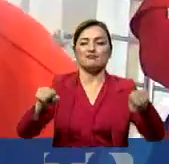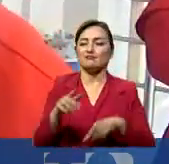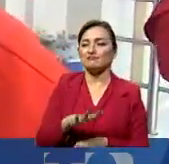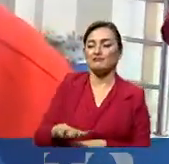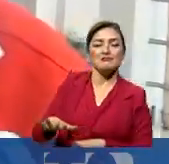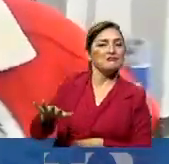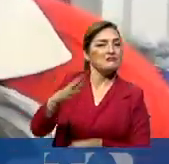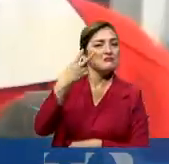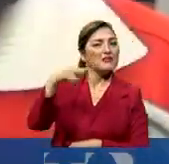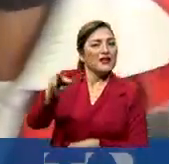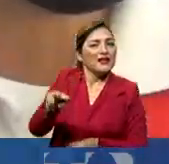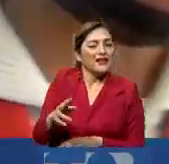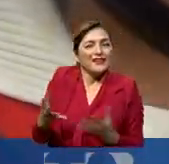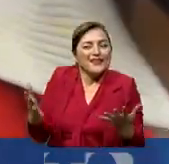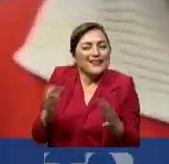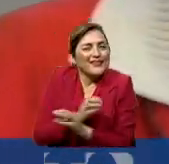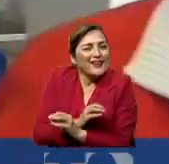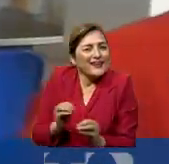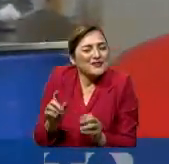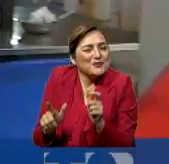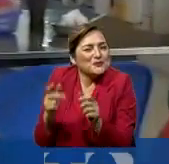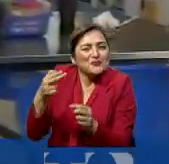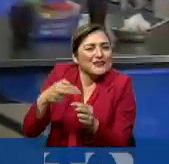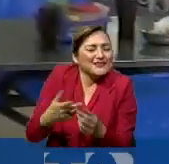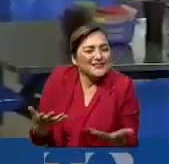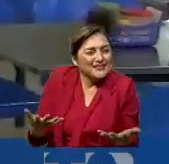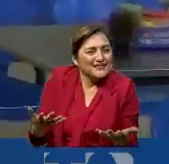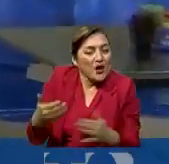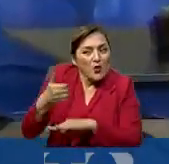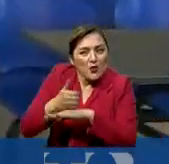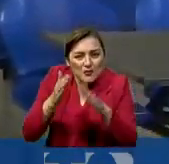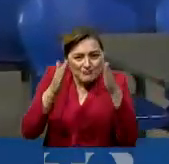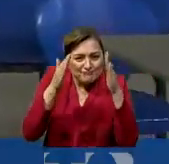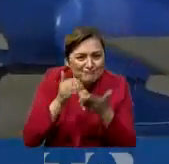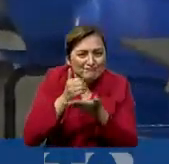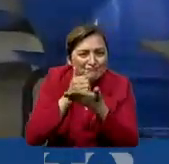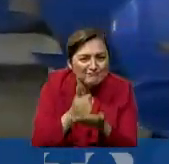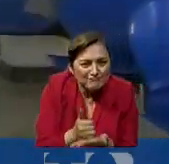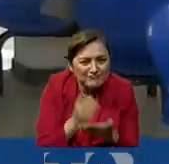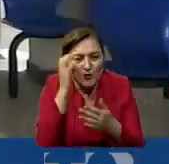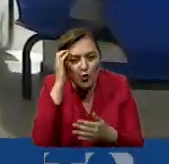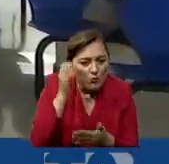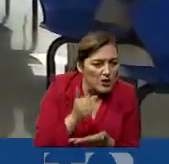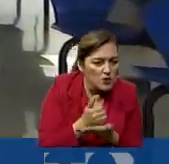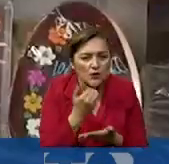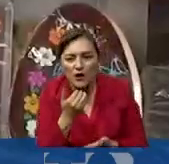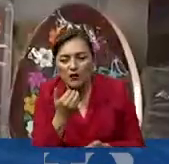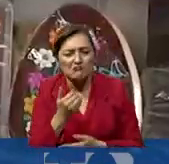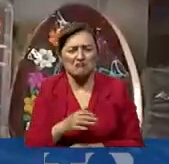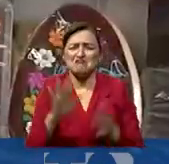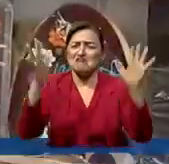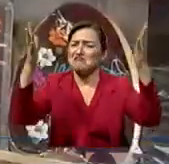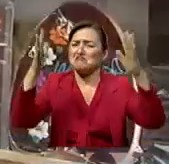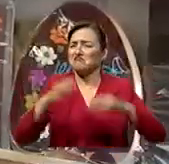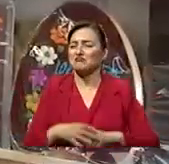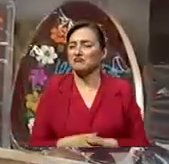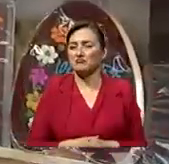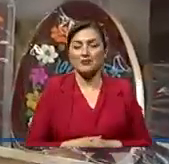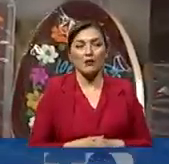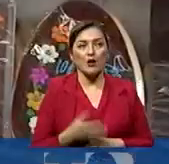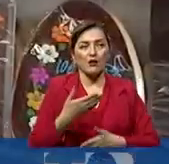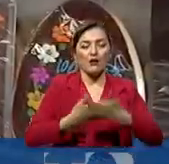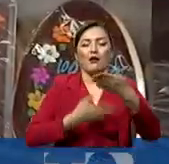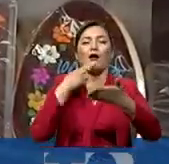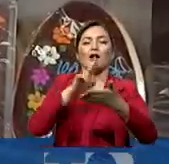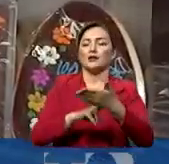cómo es el patio de comida. Somos botadas. No tenemos una autoridad que venga y se preocupe por nosotros. Tenemos que mandar un